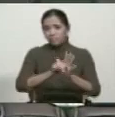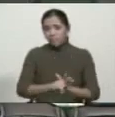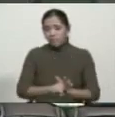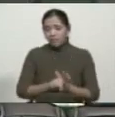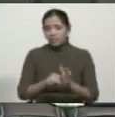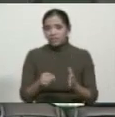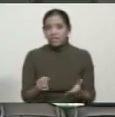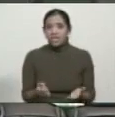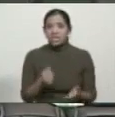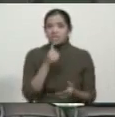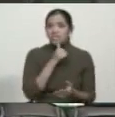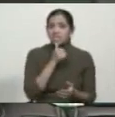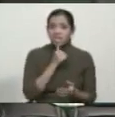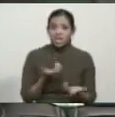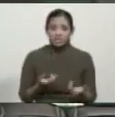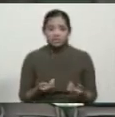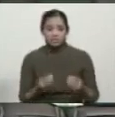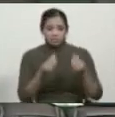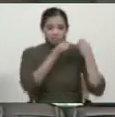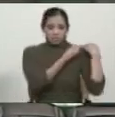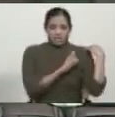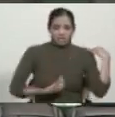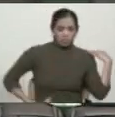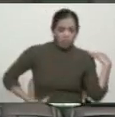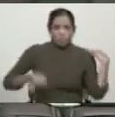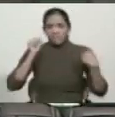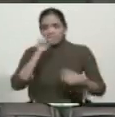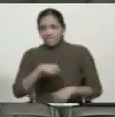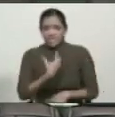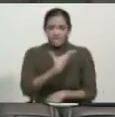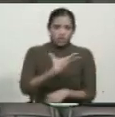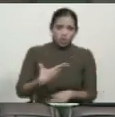quien se asume o no se asume como presidente.